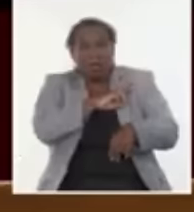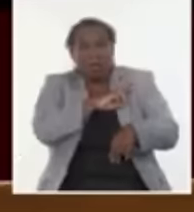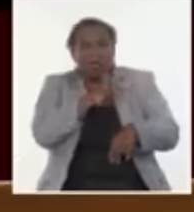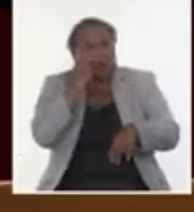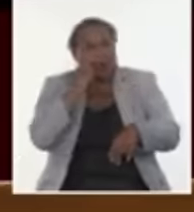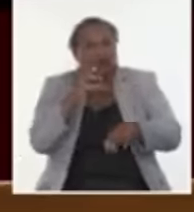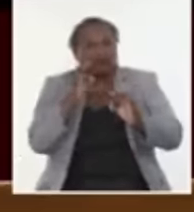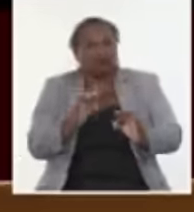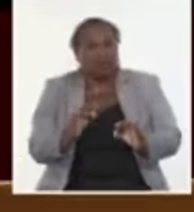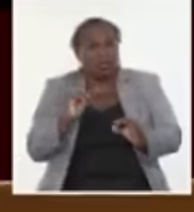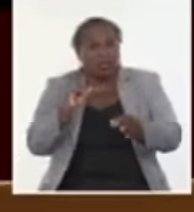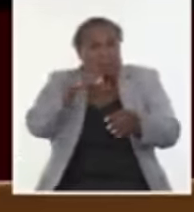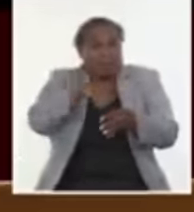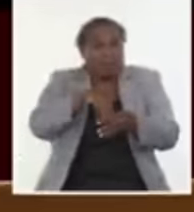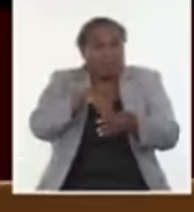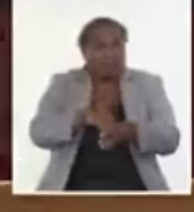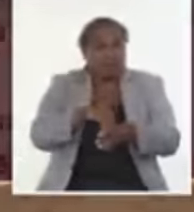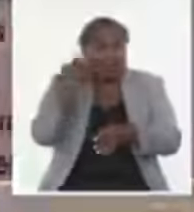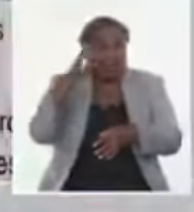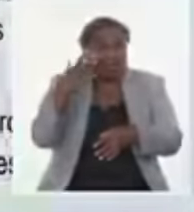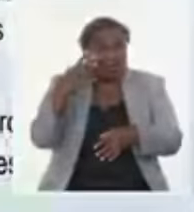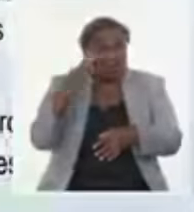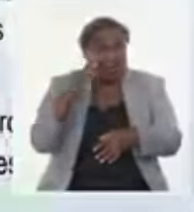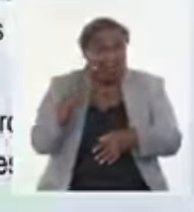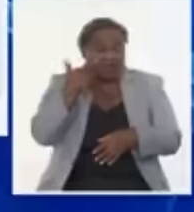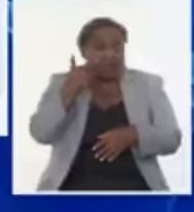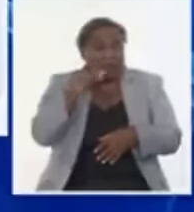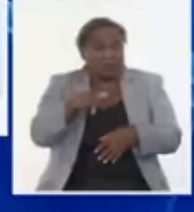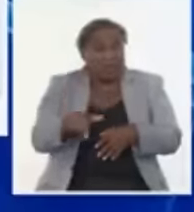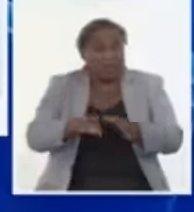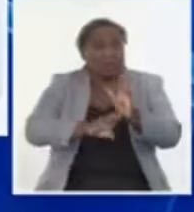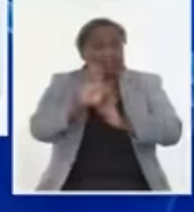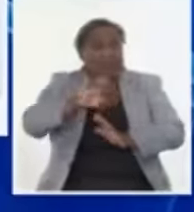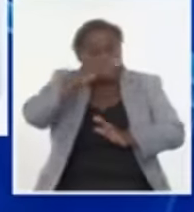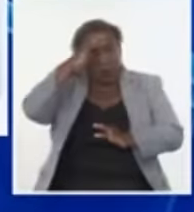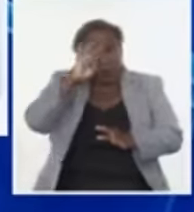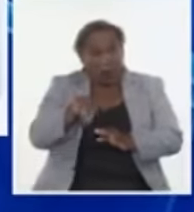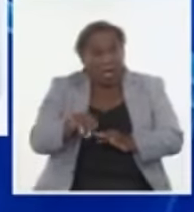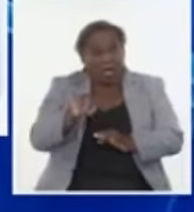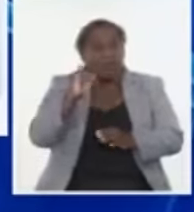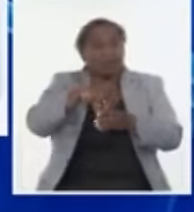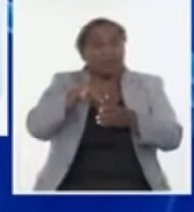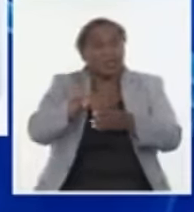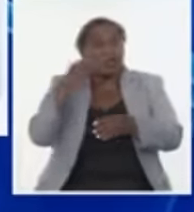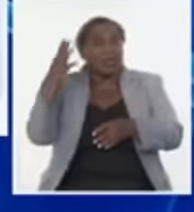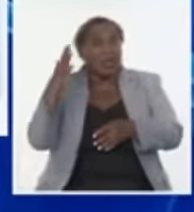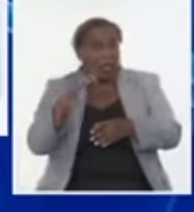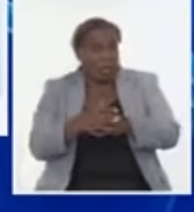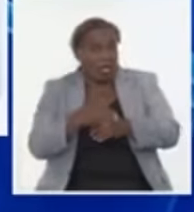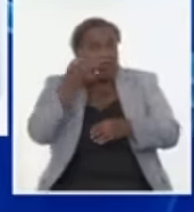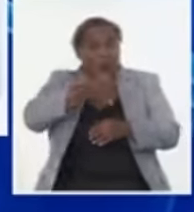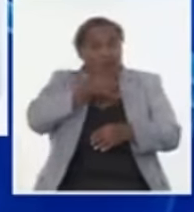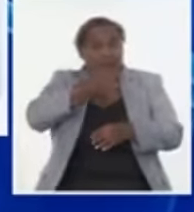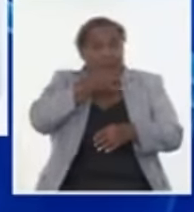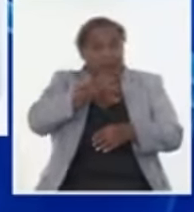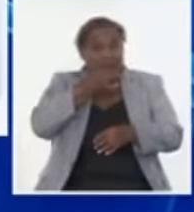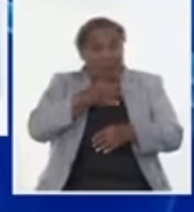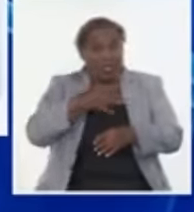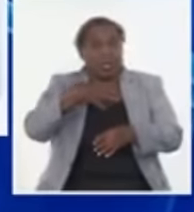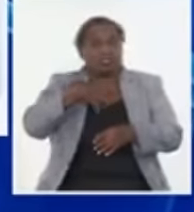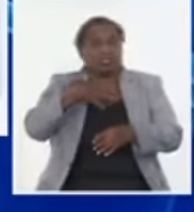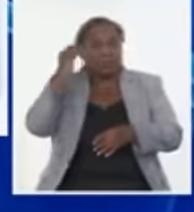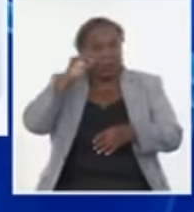como componente fundamental para el desarrollo económico y social del país, yo lo expresé en otra ocasión aquí, que nosotros tenemos